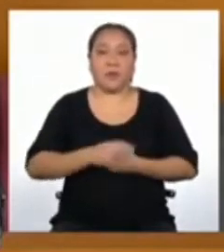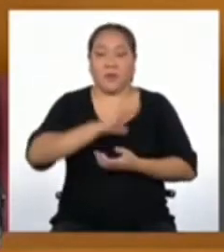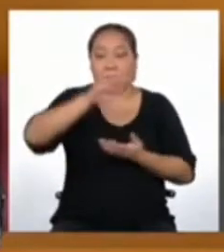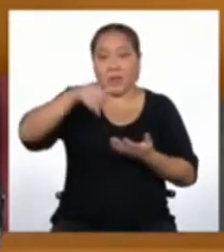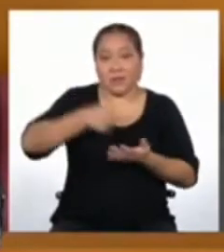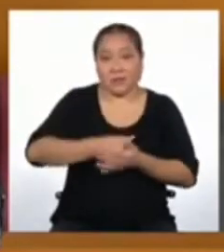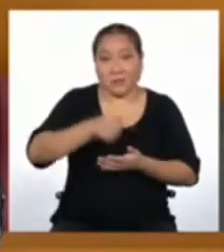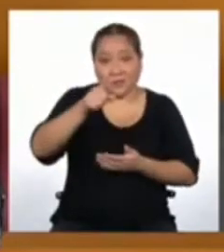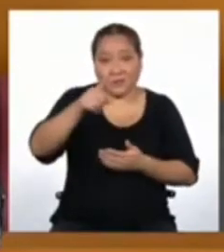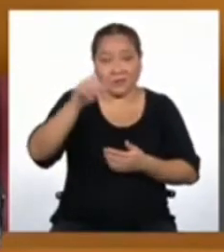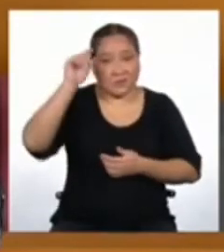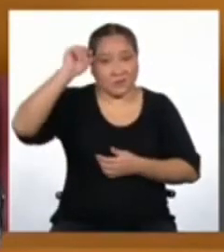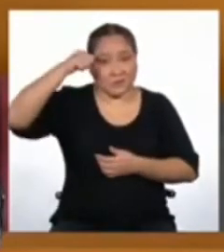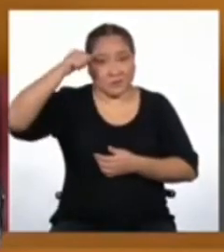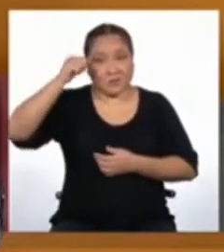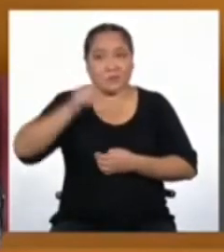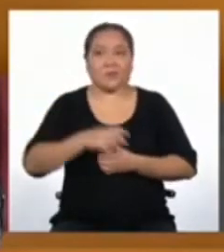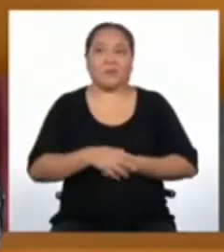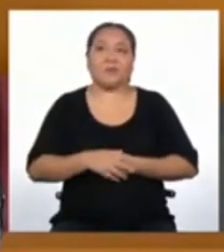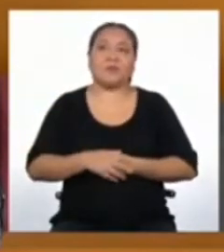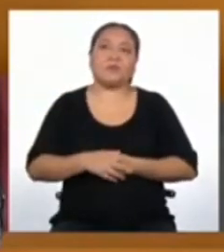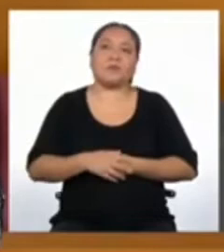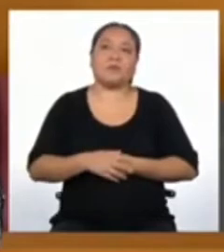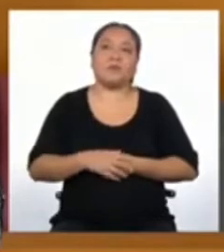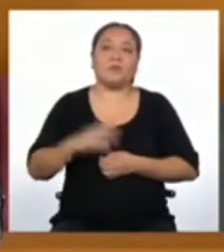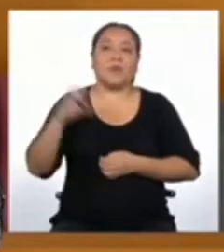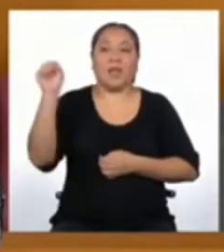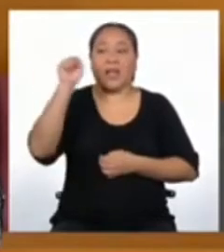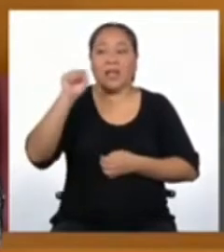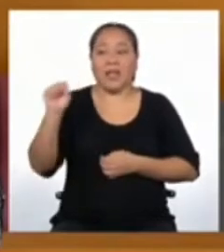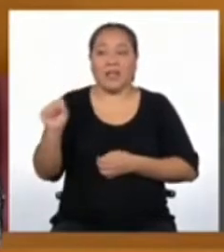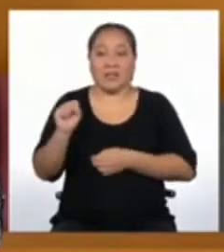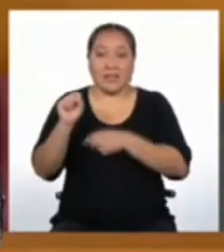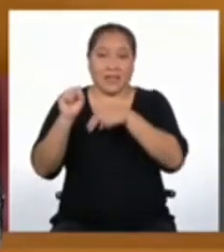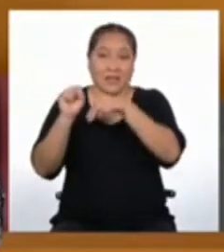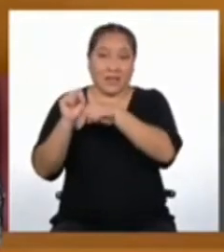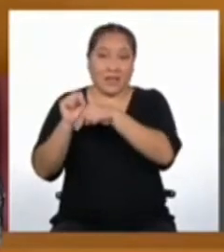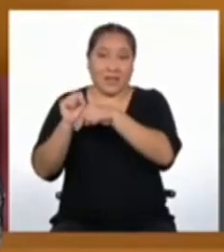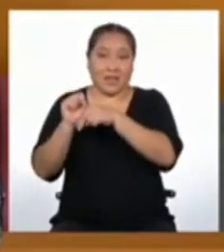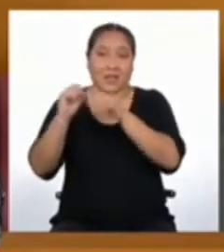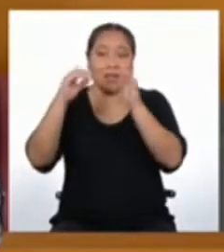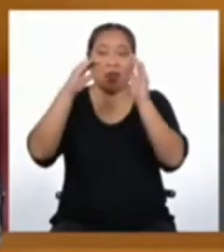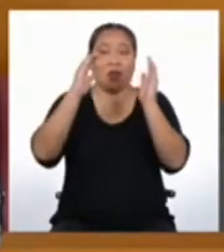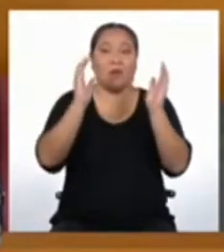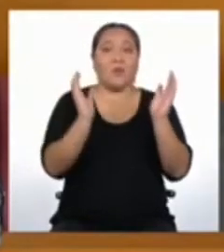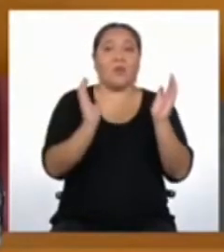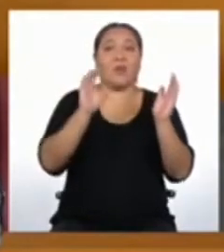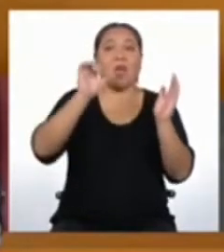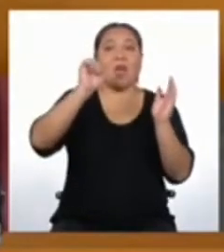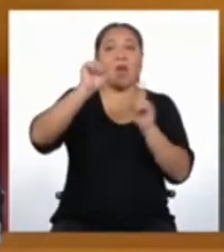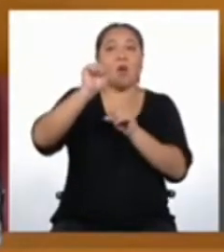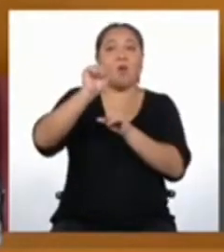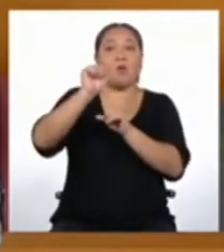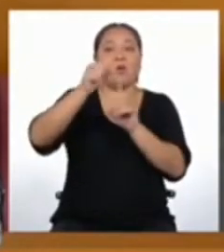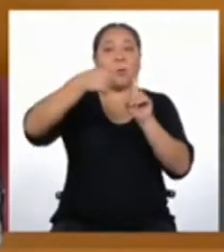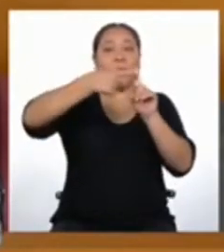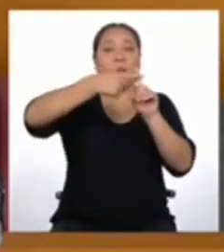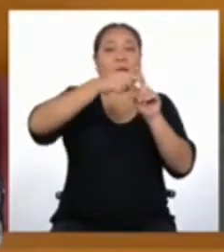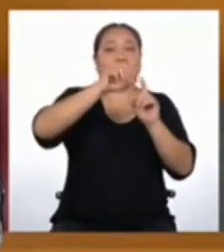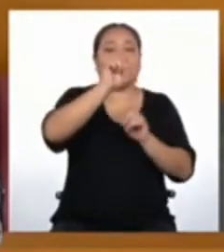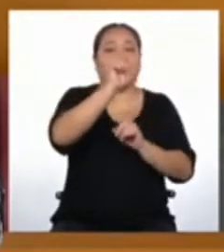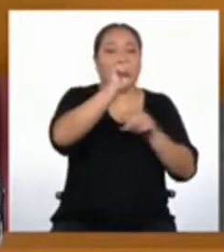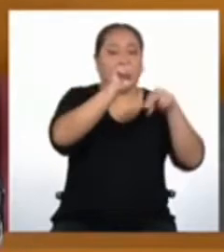y todos podamos recordarla. S sub n igual al producto de A sub 1 más A sub